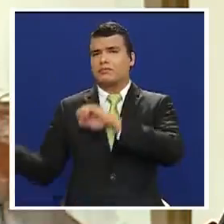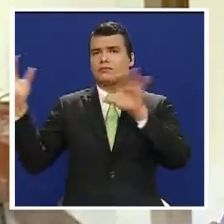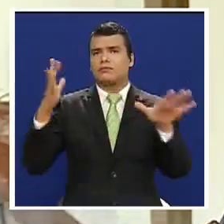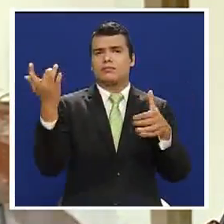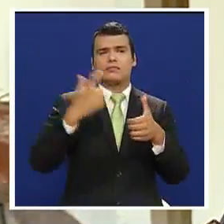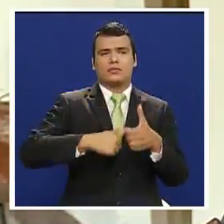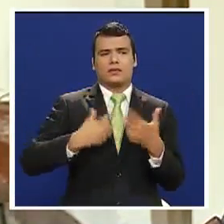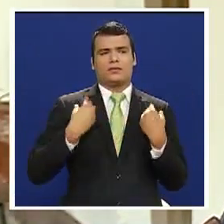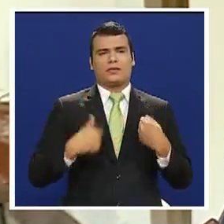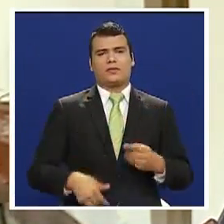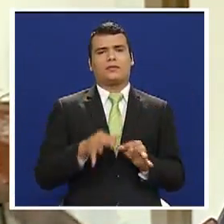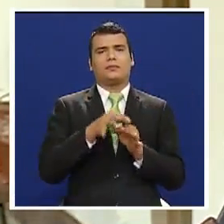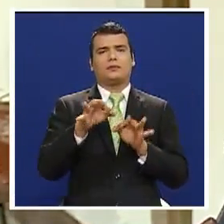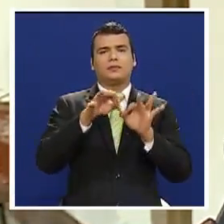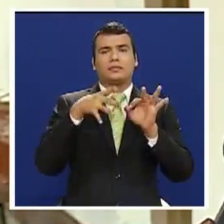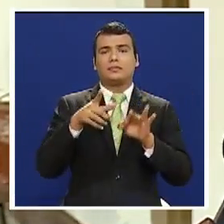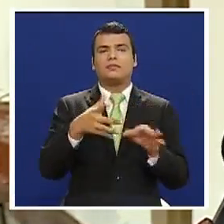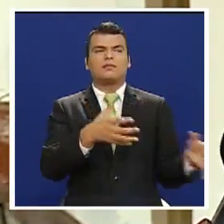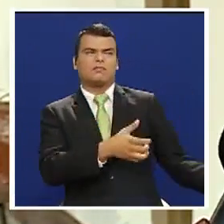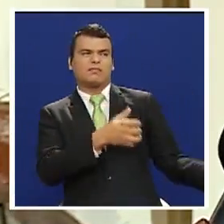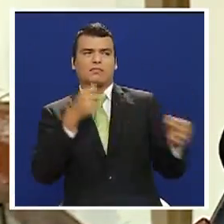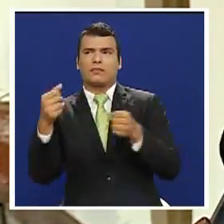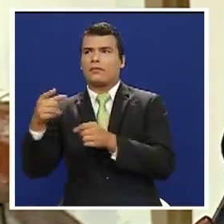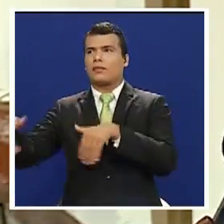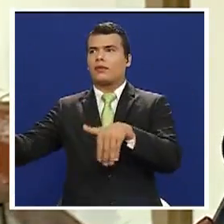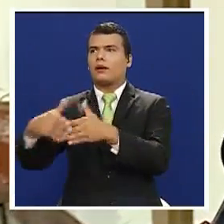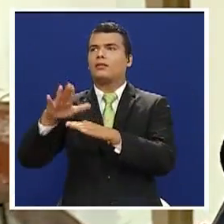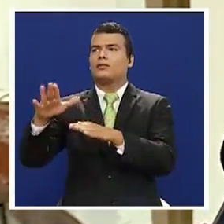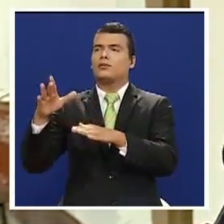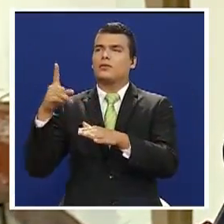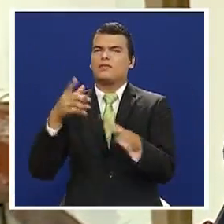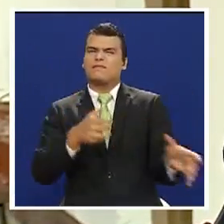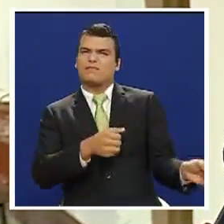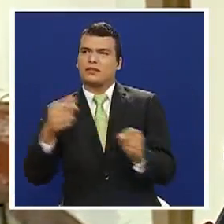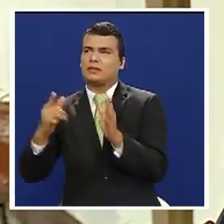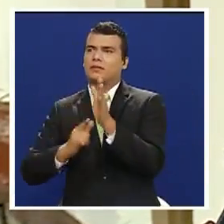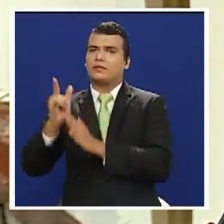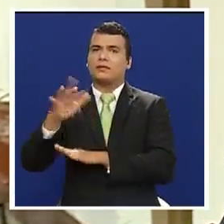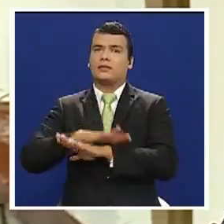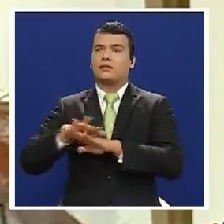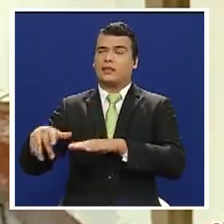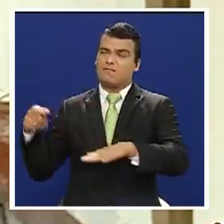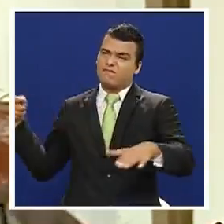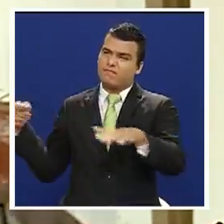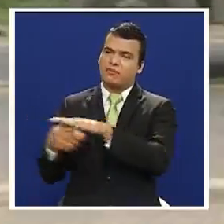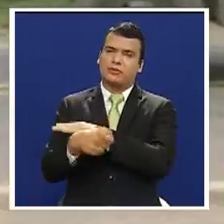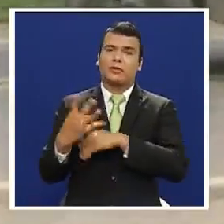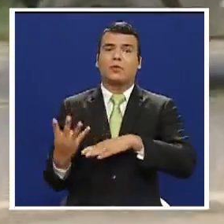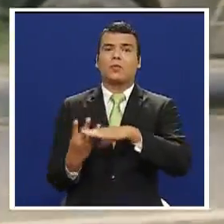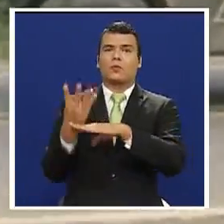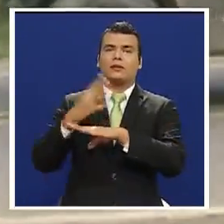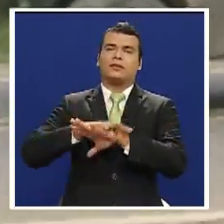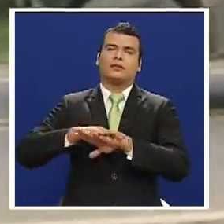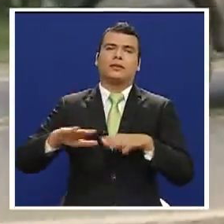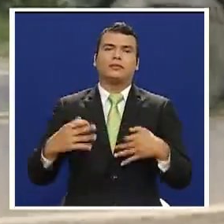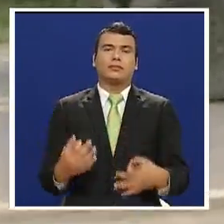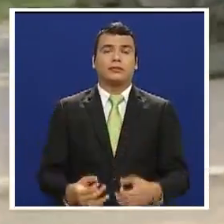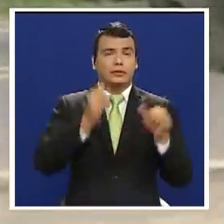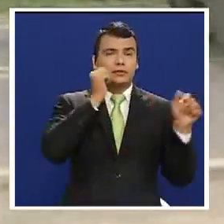mayores receptores del desplazamiento forzado de poblaciones del sur de Risaralda y centro y norte del valle. Esta mujer aún recuerda cómo su hijo